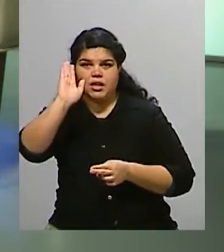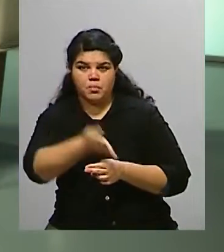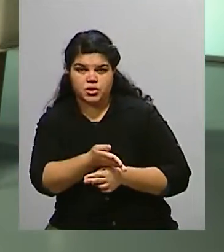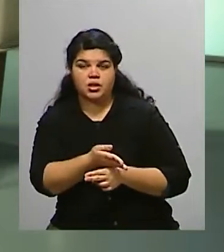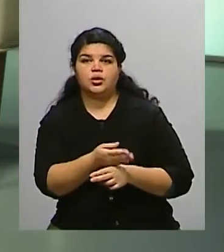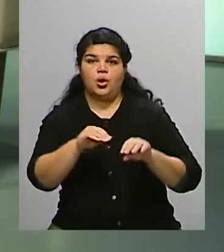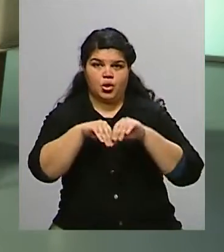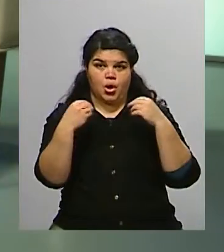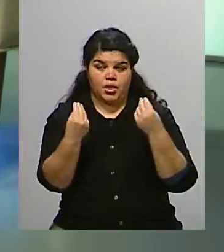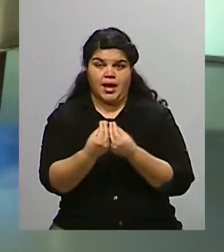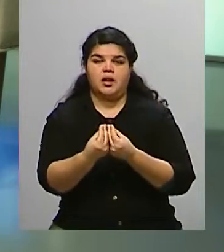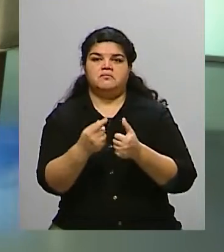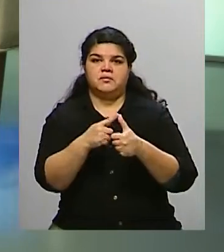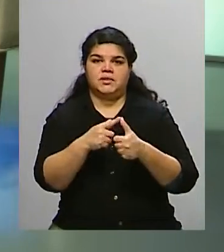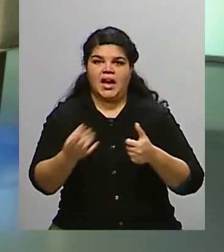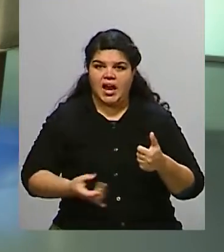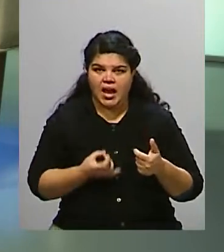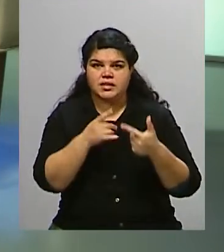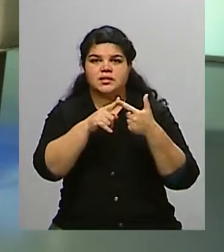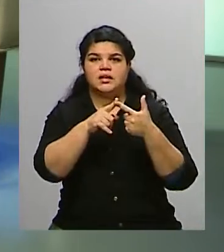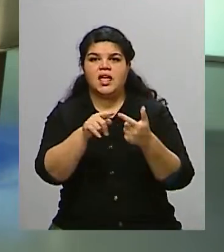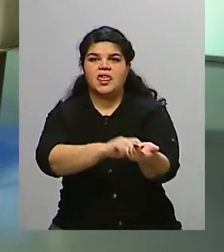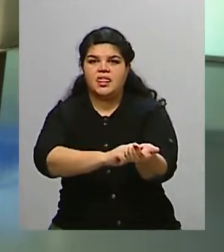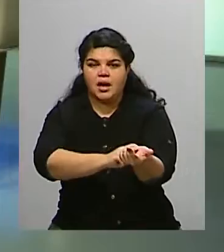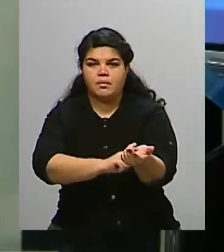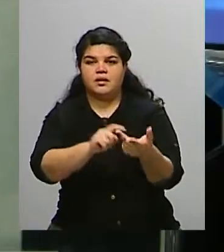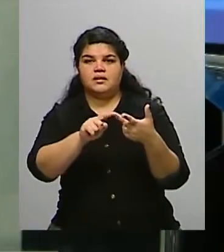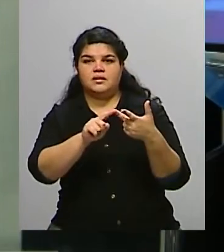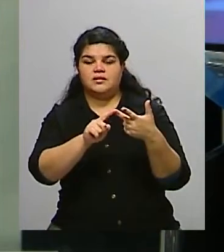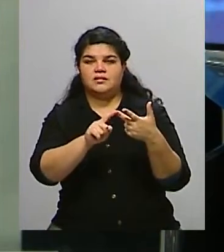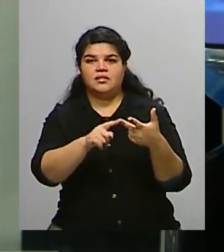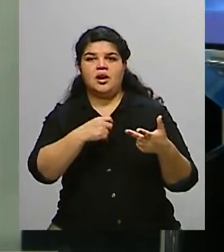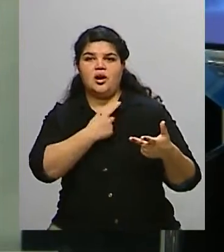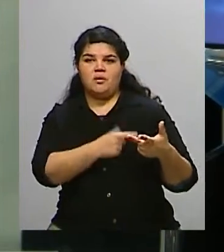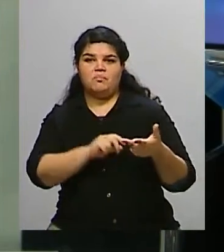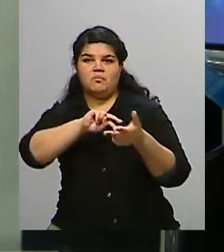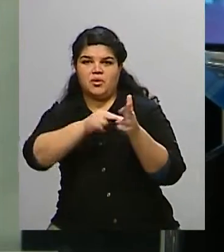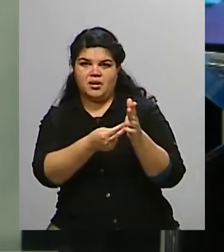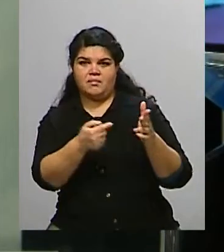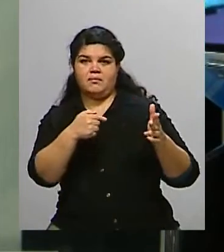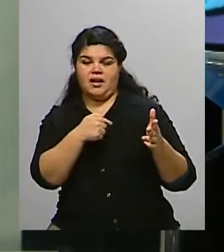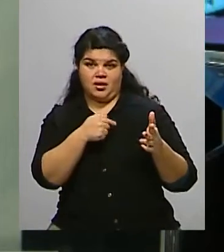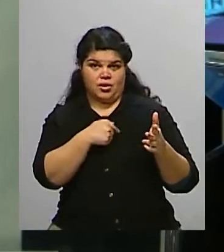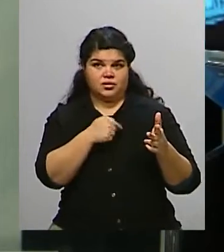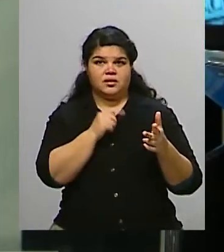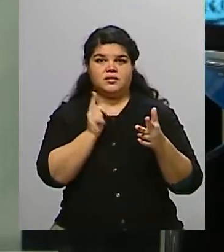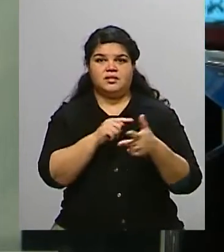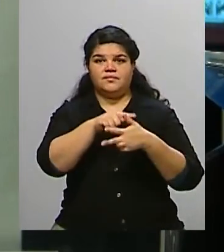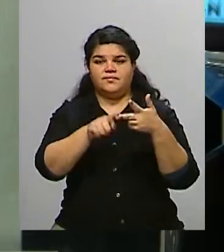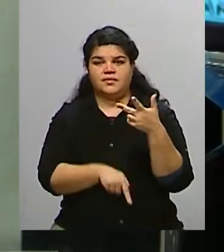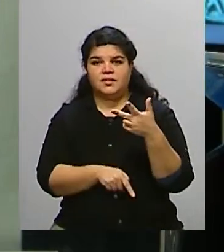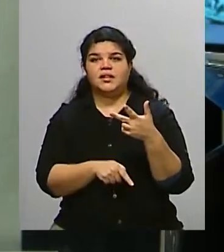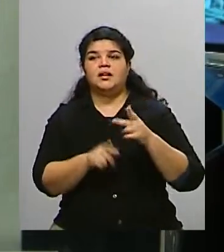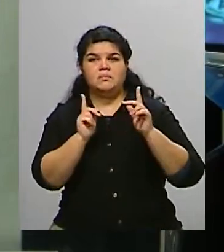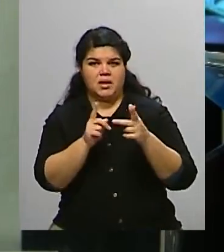el cáncer, la diabetes y enfermedades de tipo cardiológico. De ahí entonces la importancia que tiene tratar estos temas